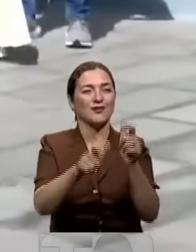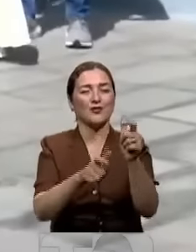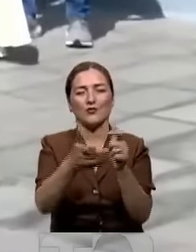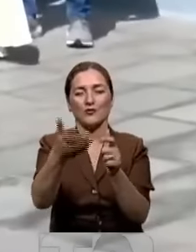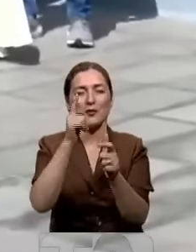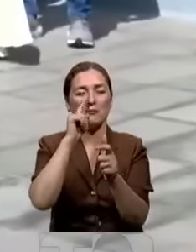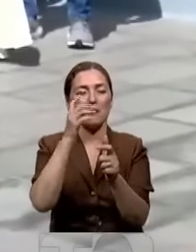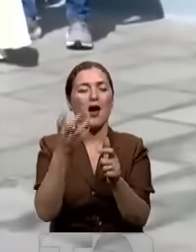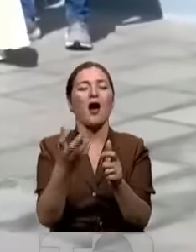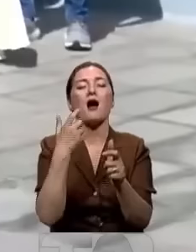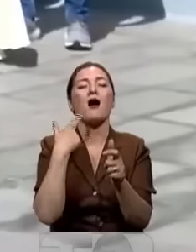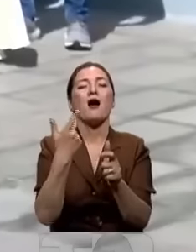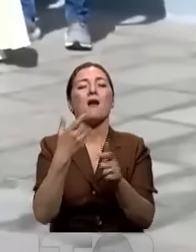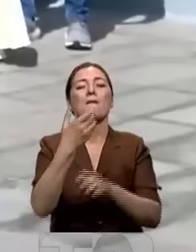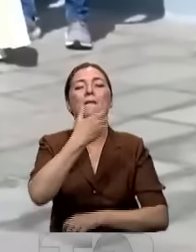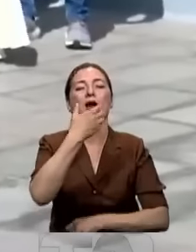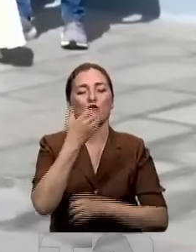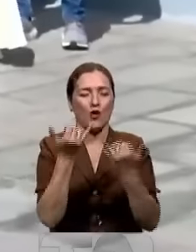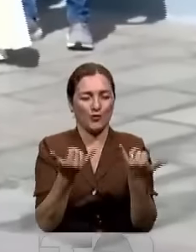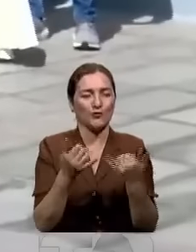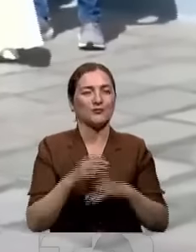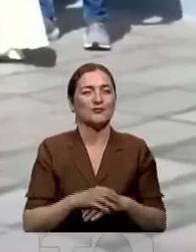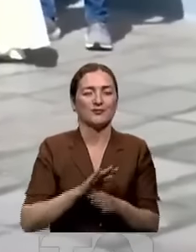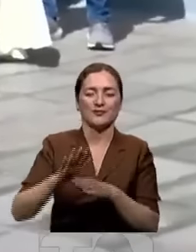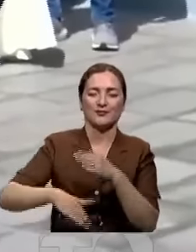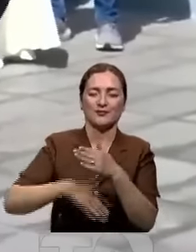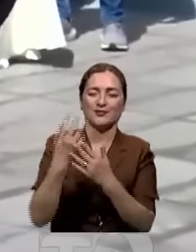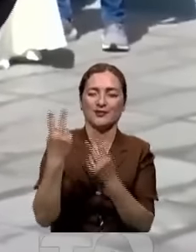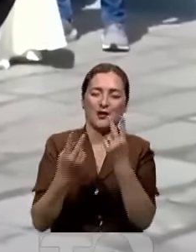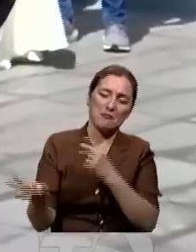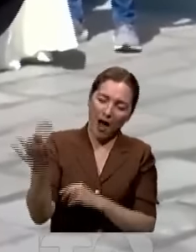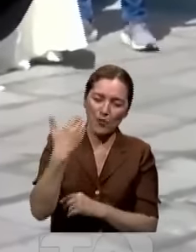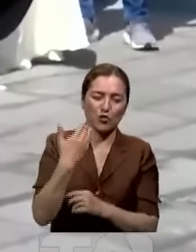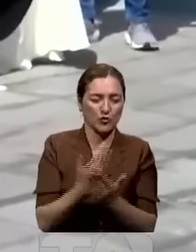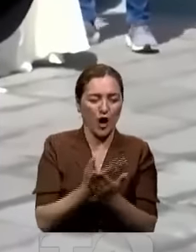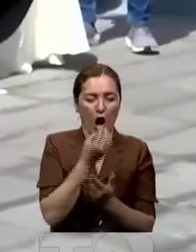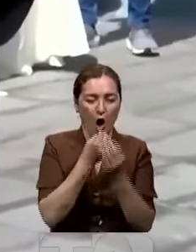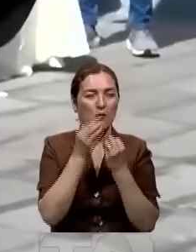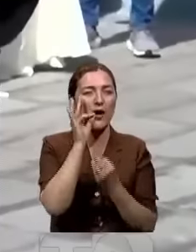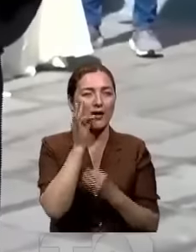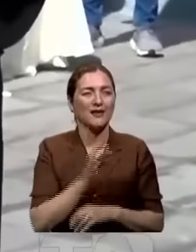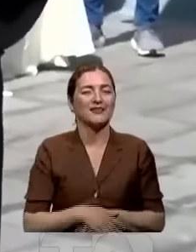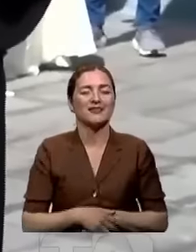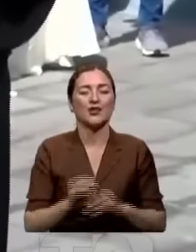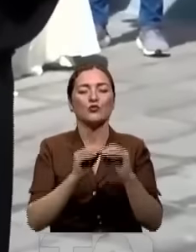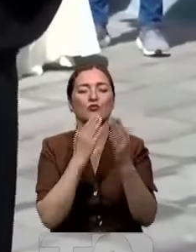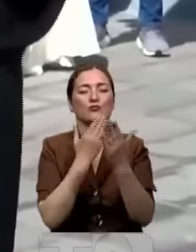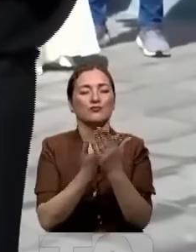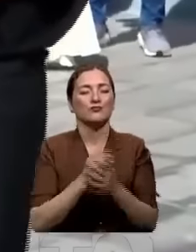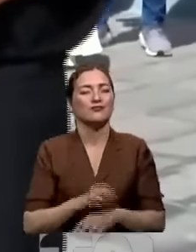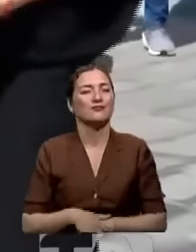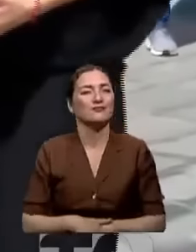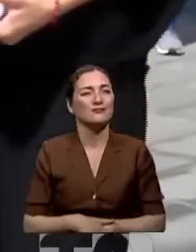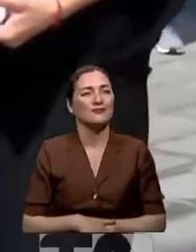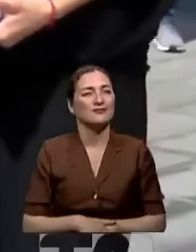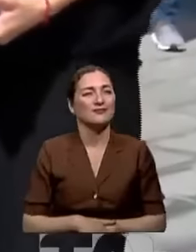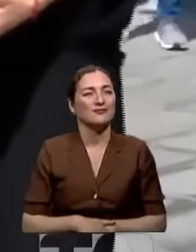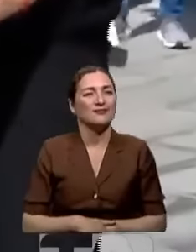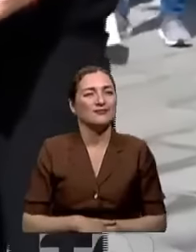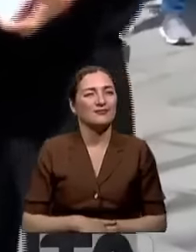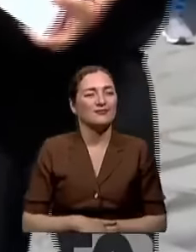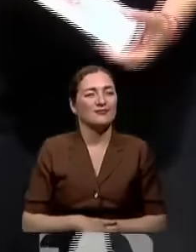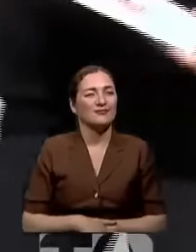de Panificadora Ambato en esta temporada. Y les invitamos a todos a degustar esta guagua ancestral. Muchísimas gracias. Muchísimas gracias a ustedes. Vamos